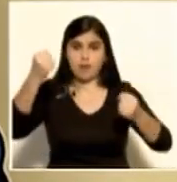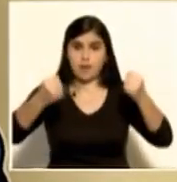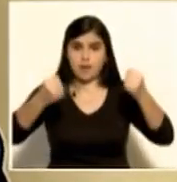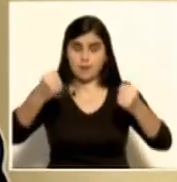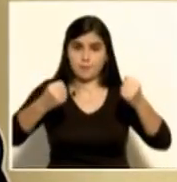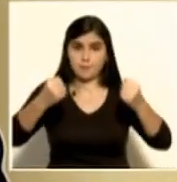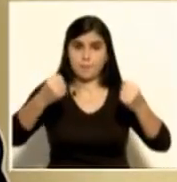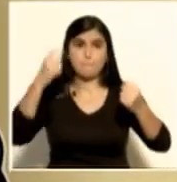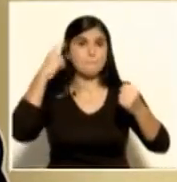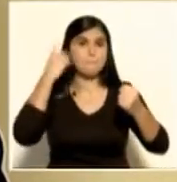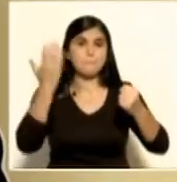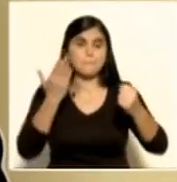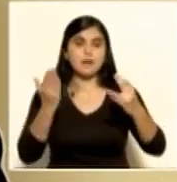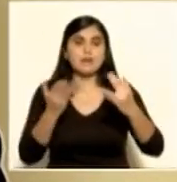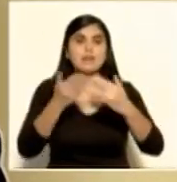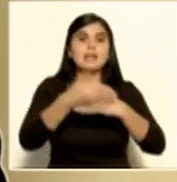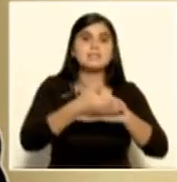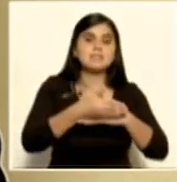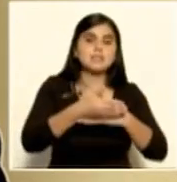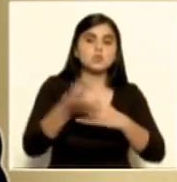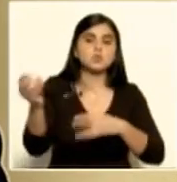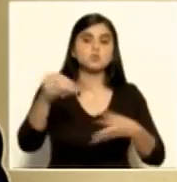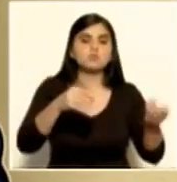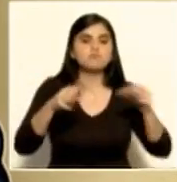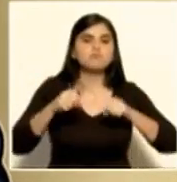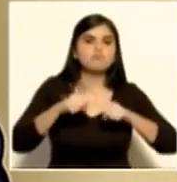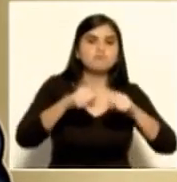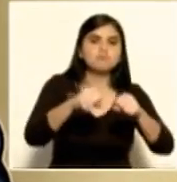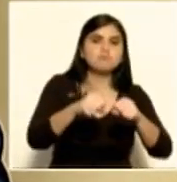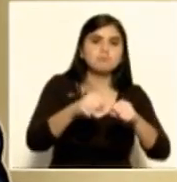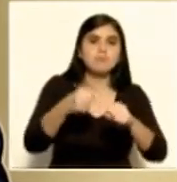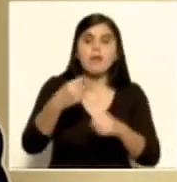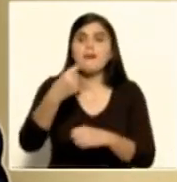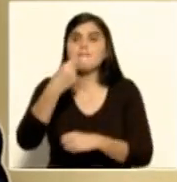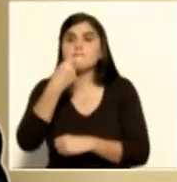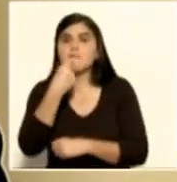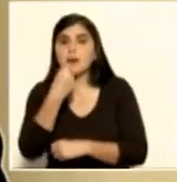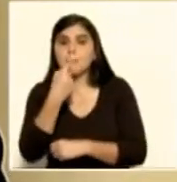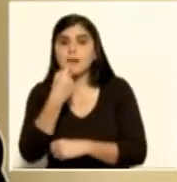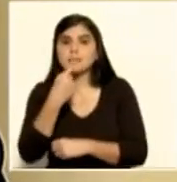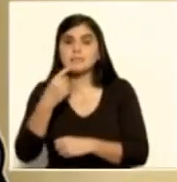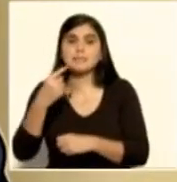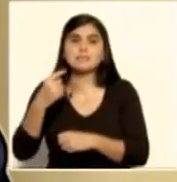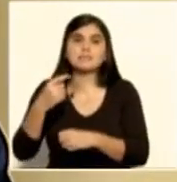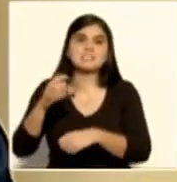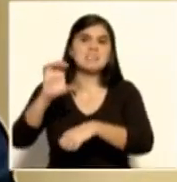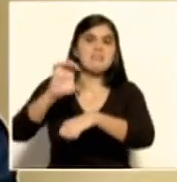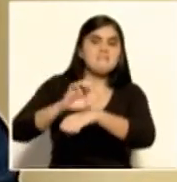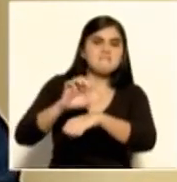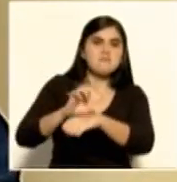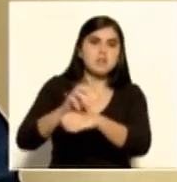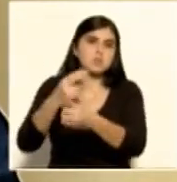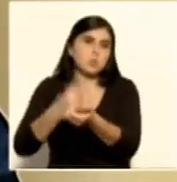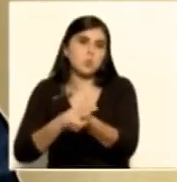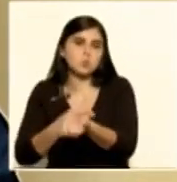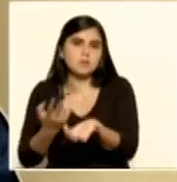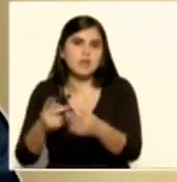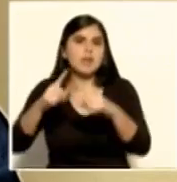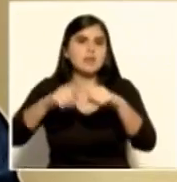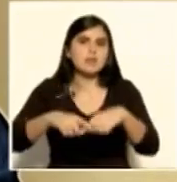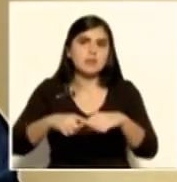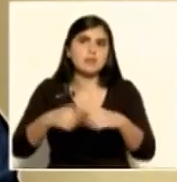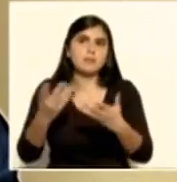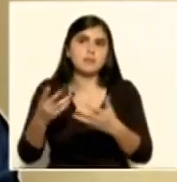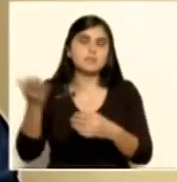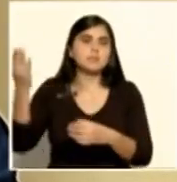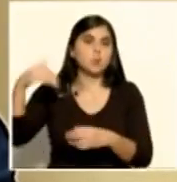adelante, para el acceso a supermercados, farmacias y centros de salud. Asimismo, según las indicaciones que doña